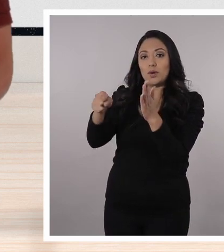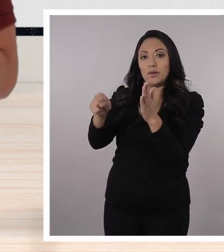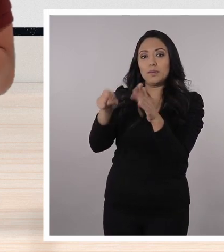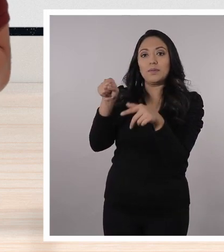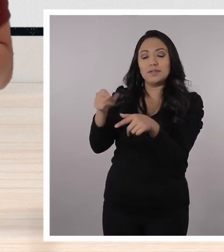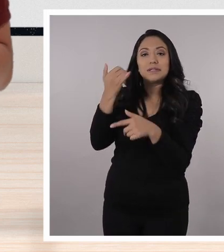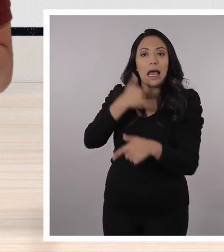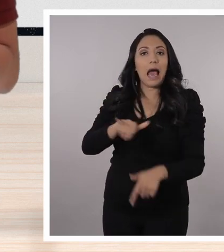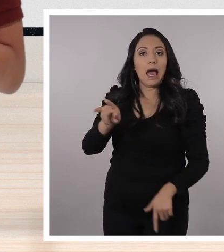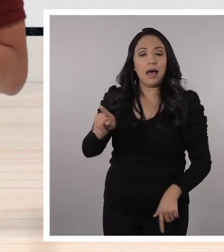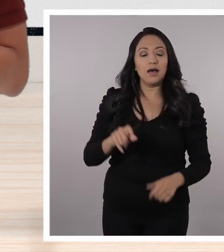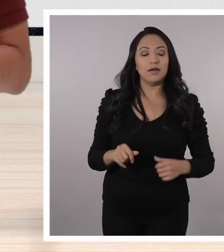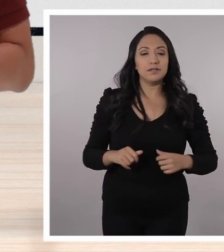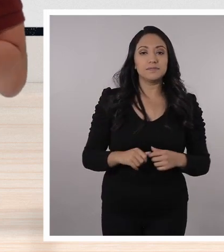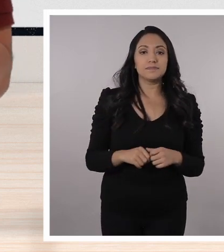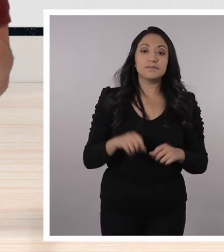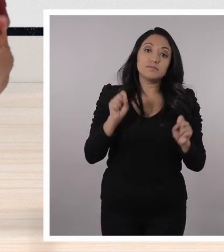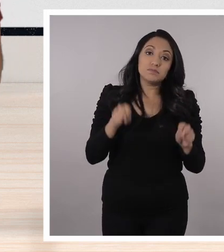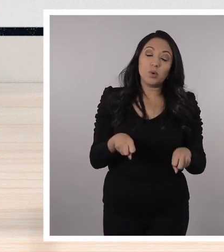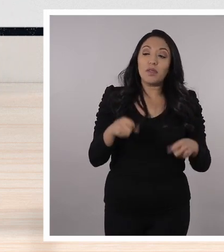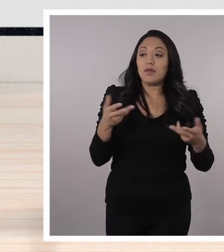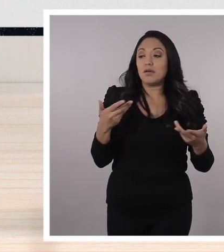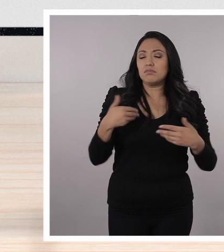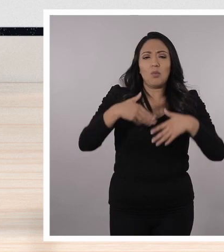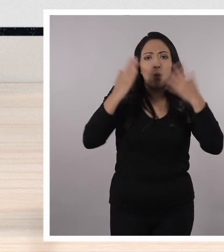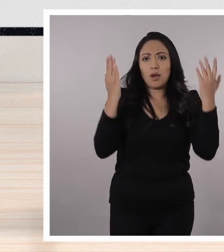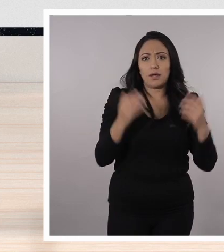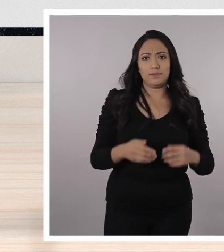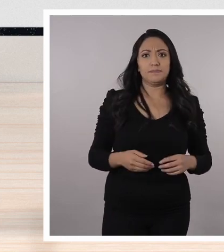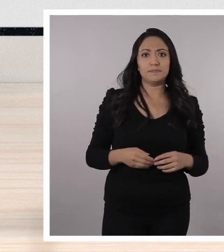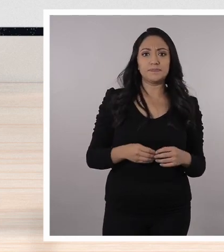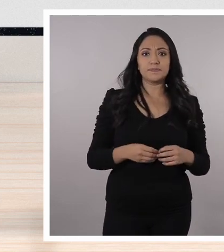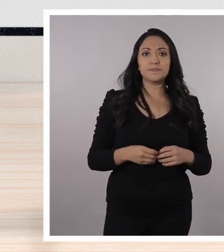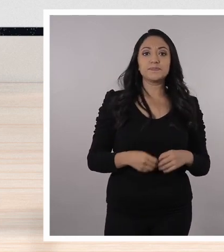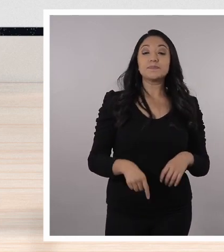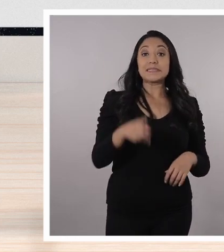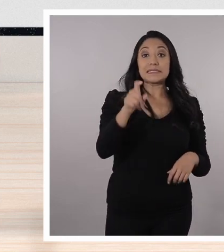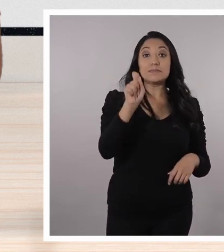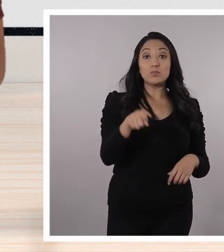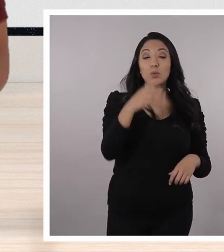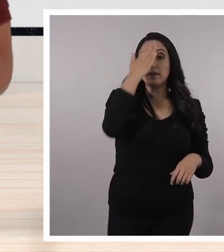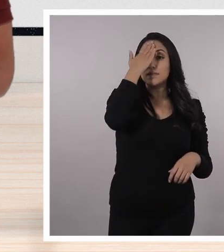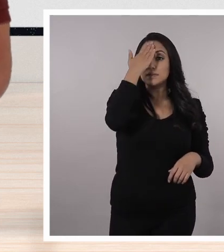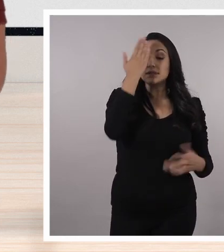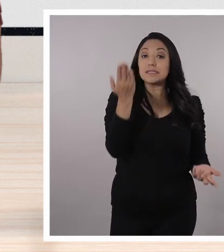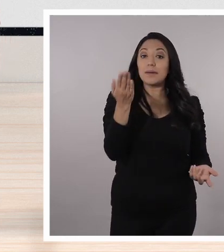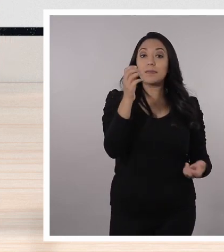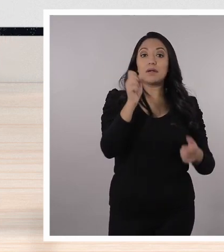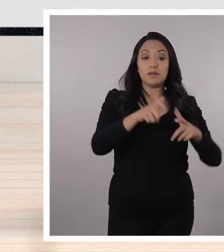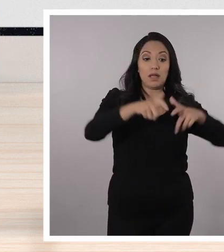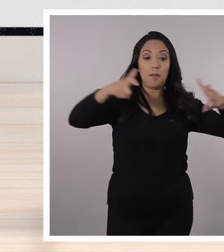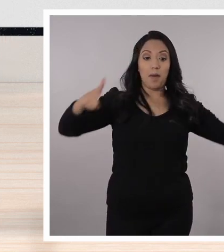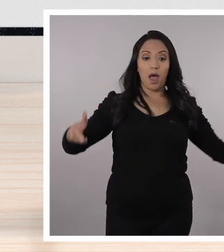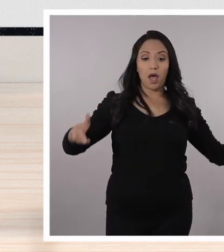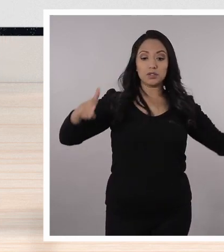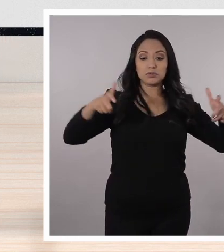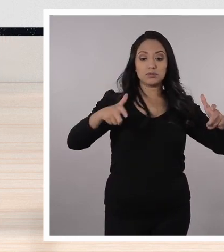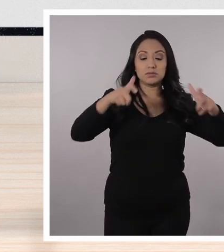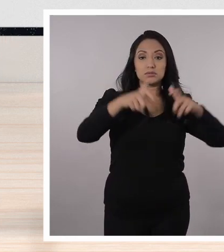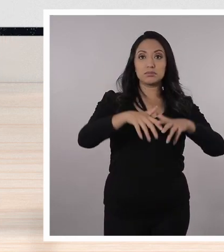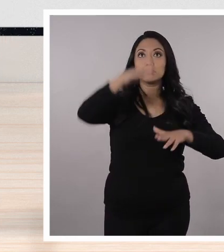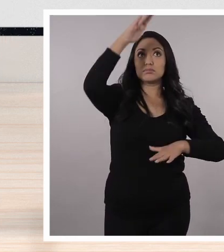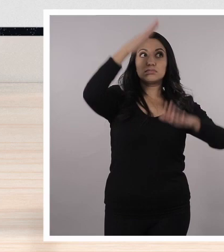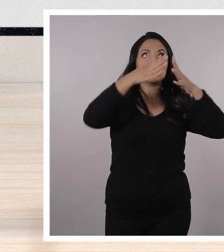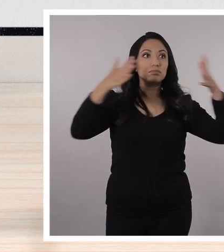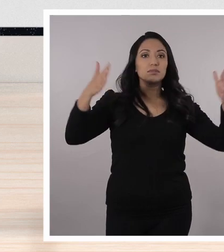de que existió una vida, que puede ser animal o puede ser vegetal. Claro, ahí podemos saber qué tamaño tenían y